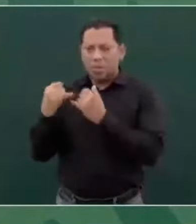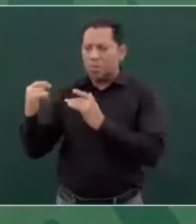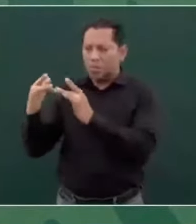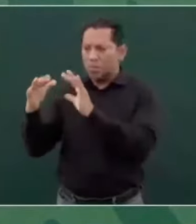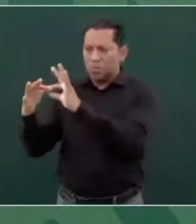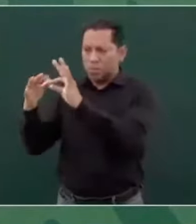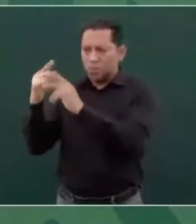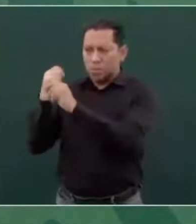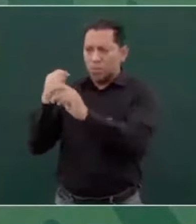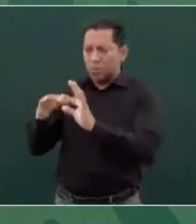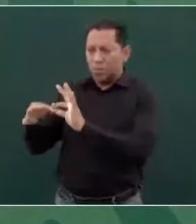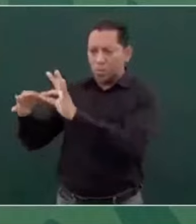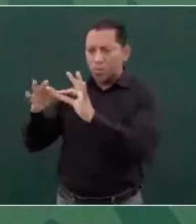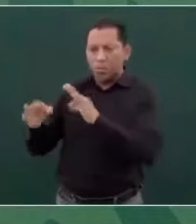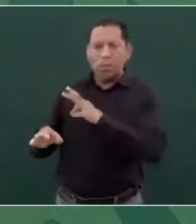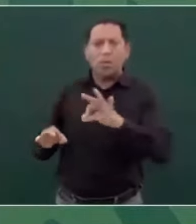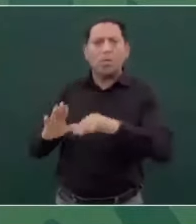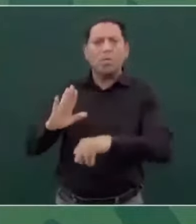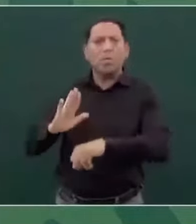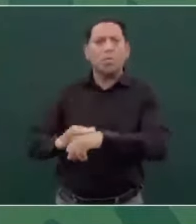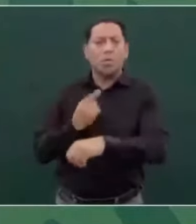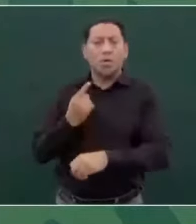Campeche porque está